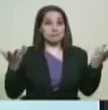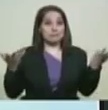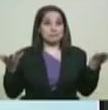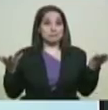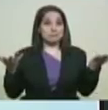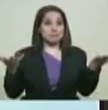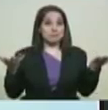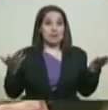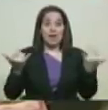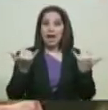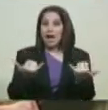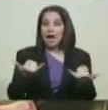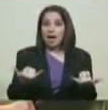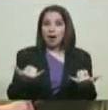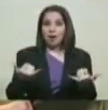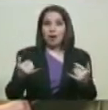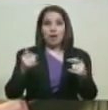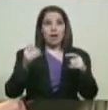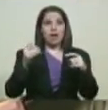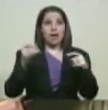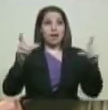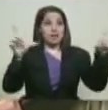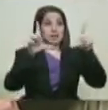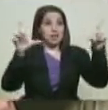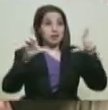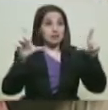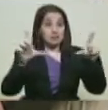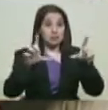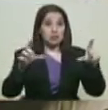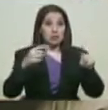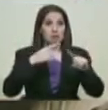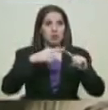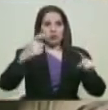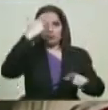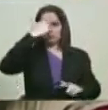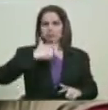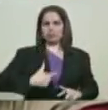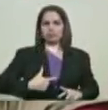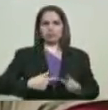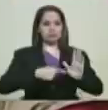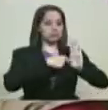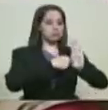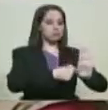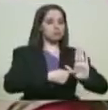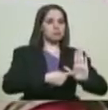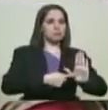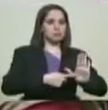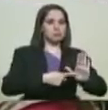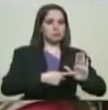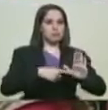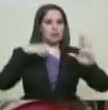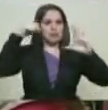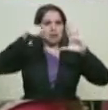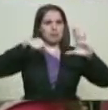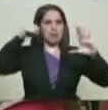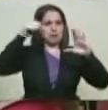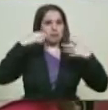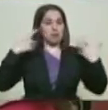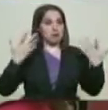Ahora hay una serie en Antena 3 donde aparezco yo como protagonista de la serie. Es una cosa